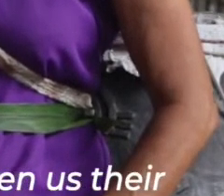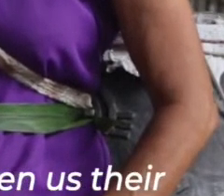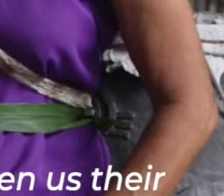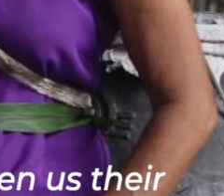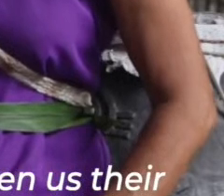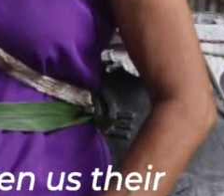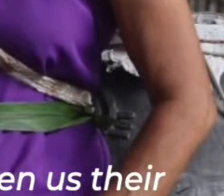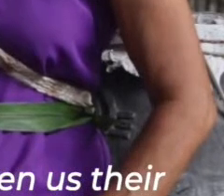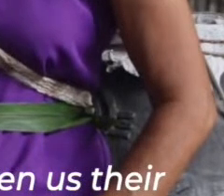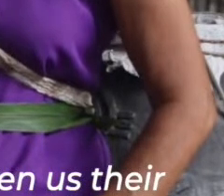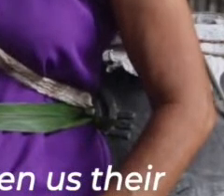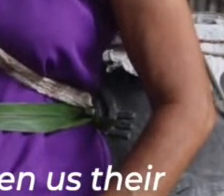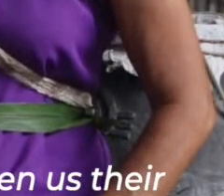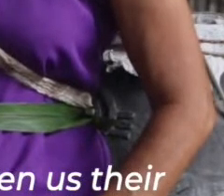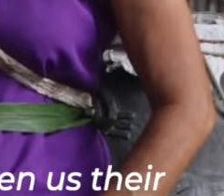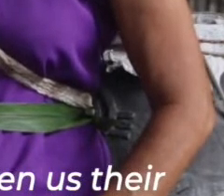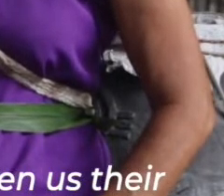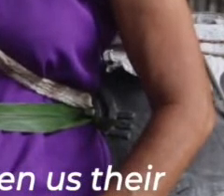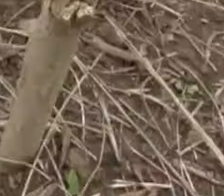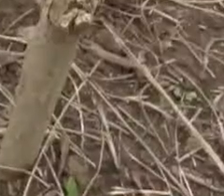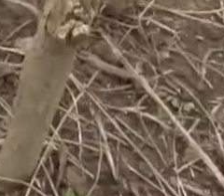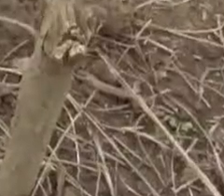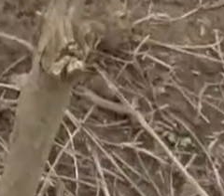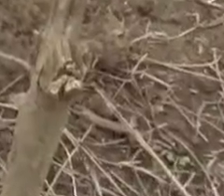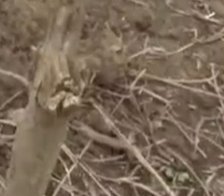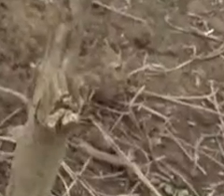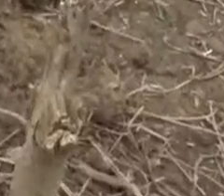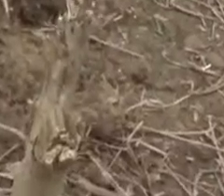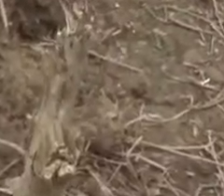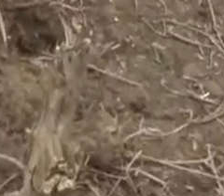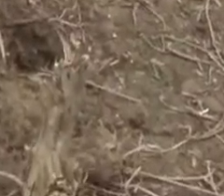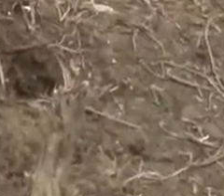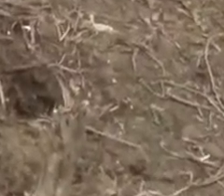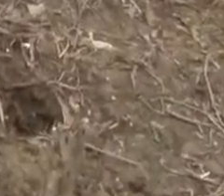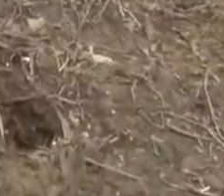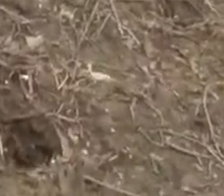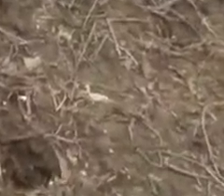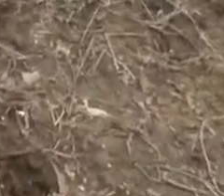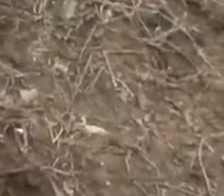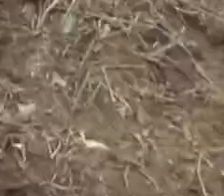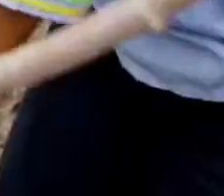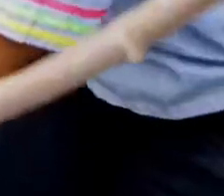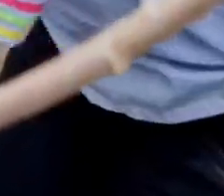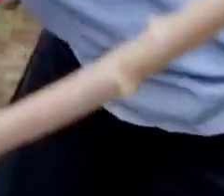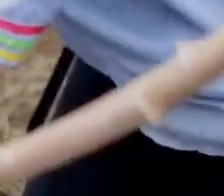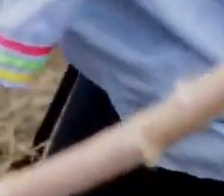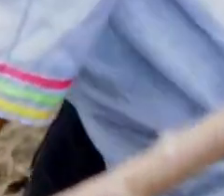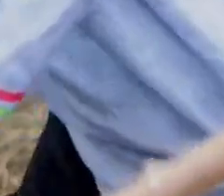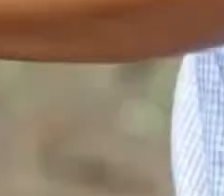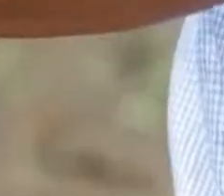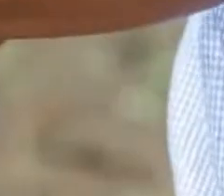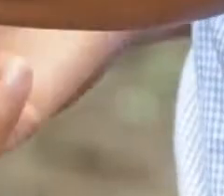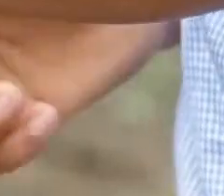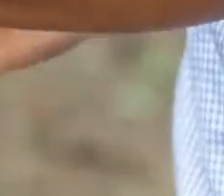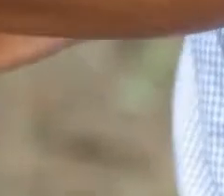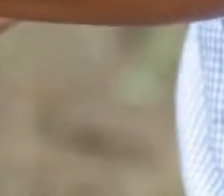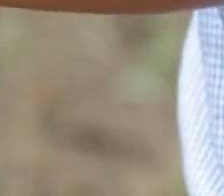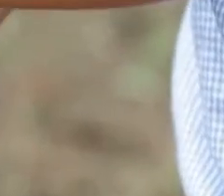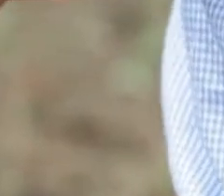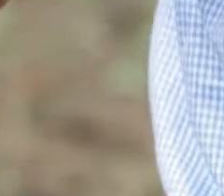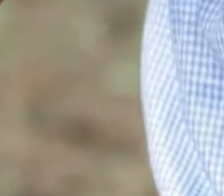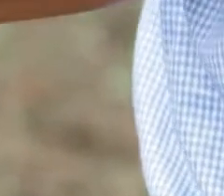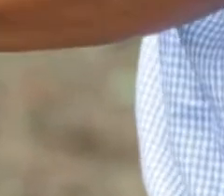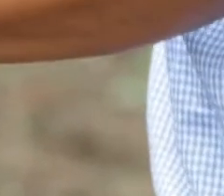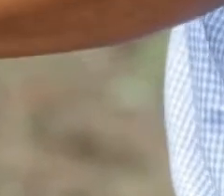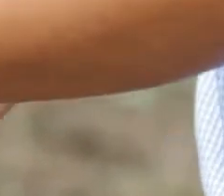dado sus dones, han dado sus rituales, que donde que nosotros podemos consumir, donde que nosotros